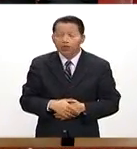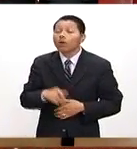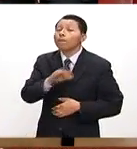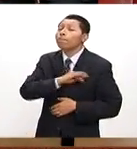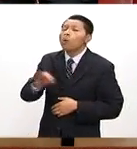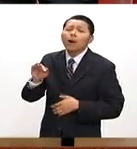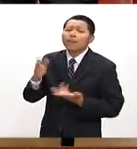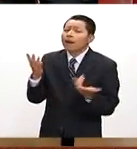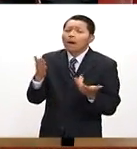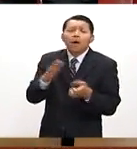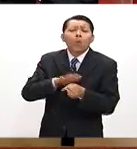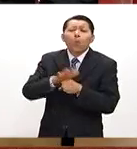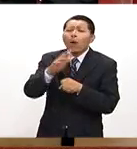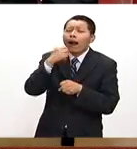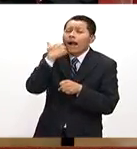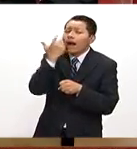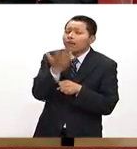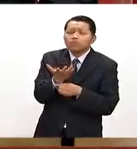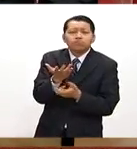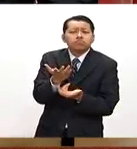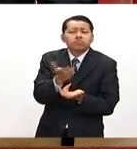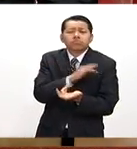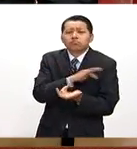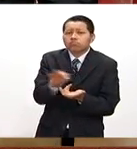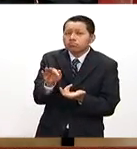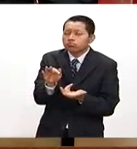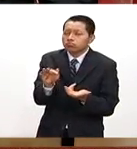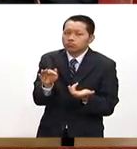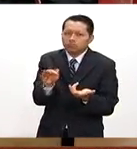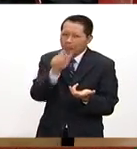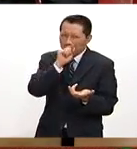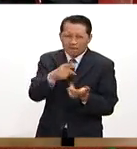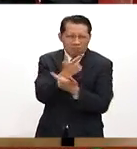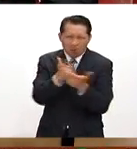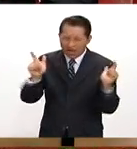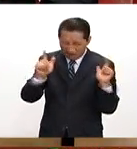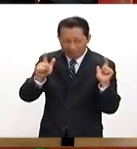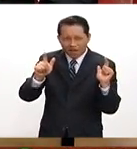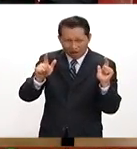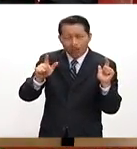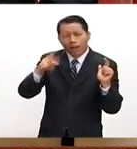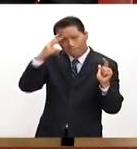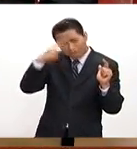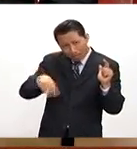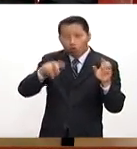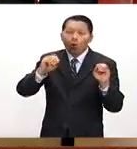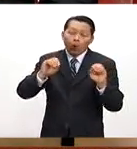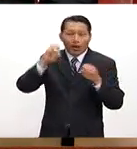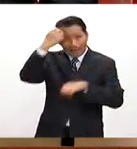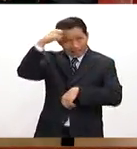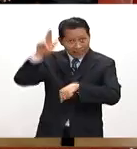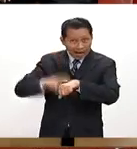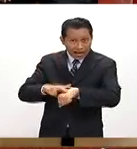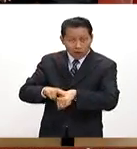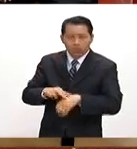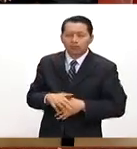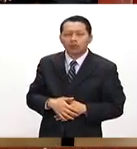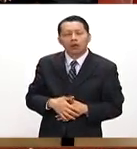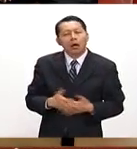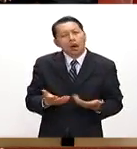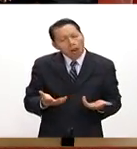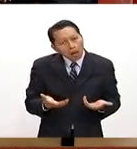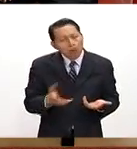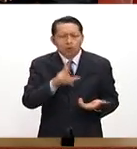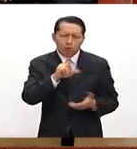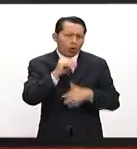cualquier universitario de cualquier universidad, mexicanos o pueden también participar extranjeros. Bueno, en realidad no lo